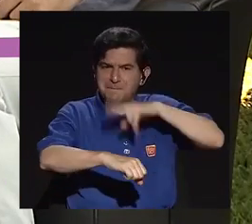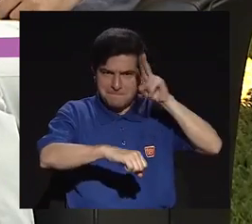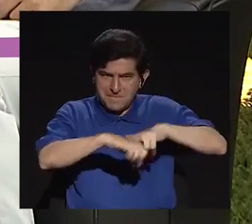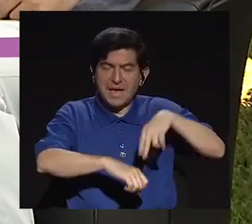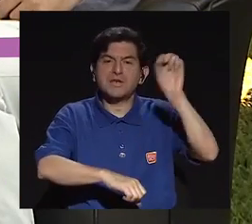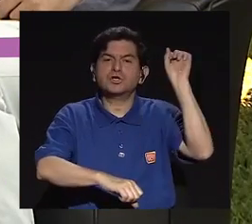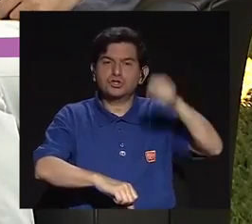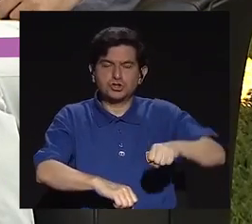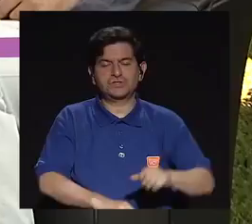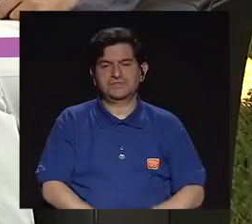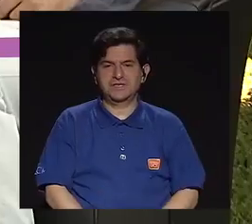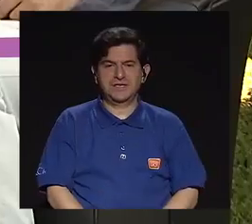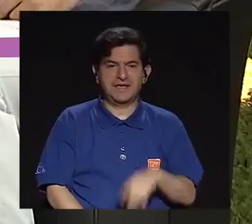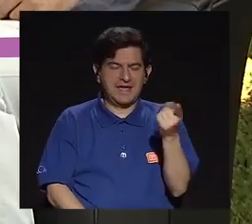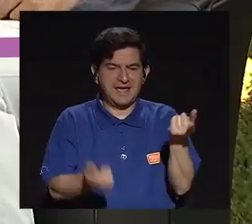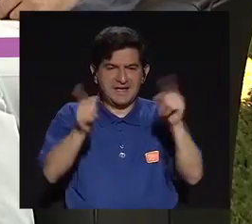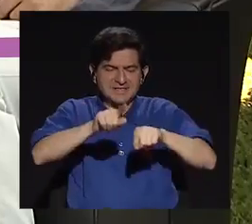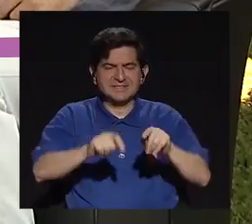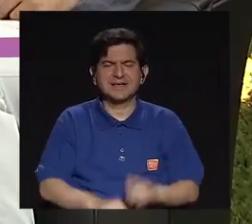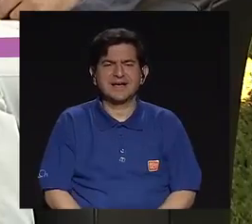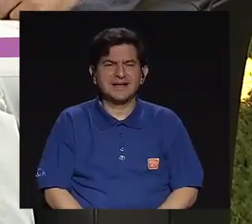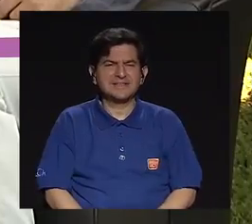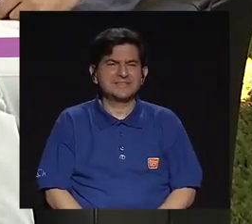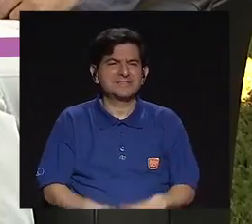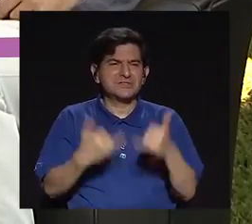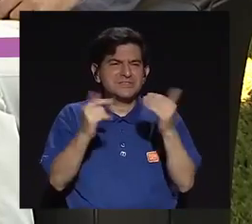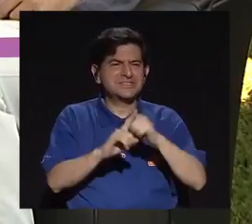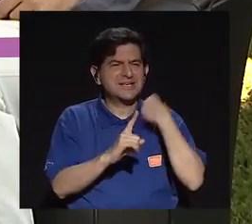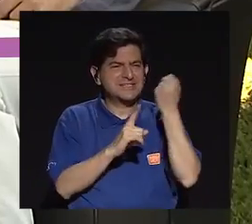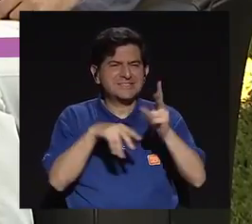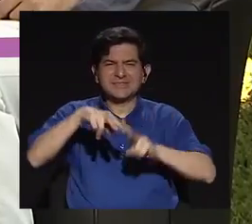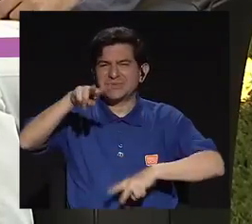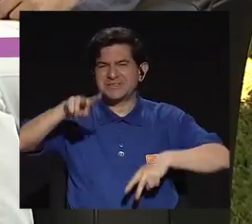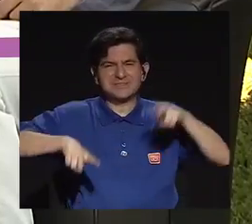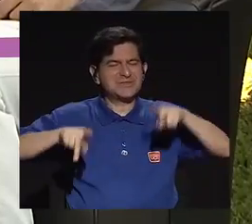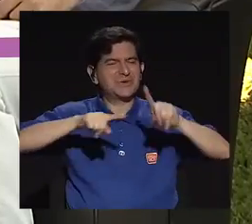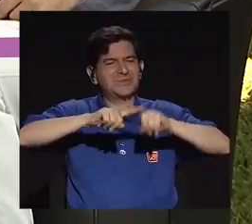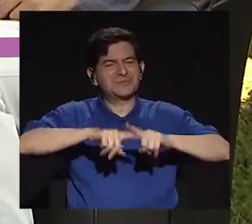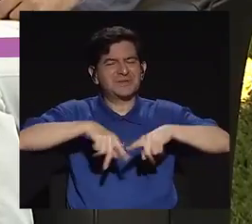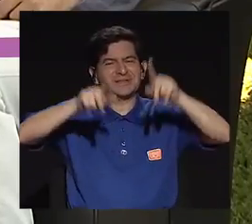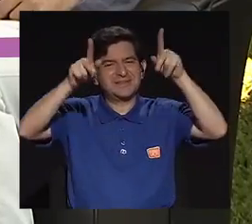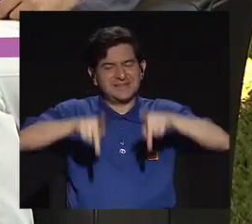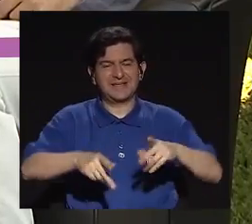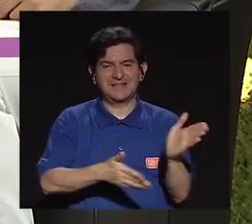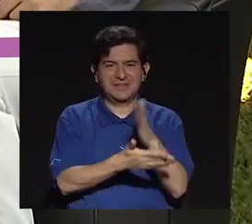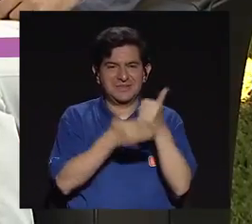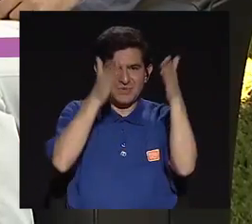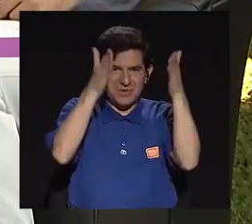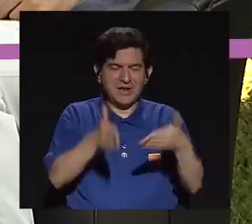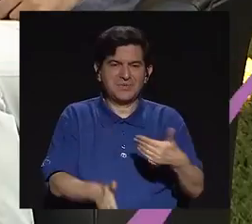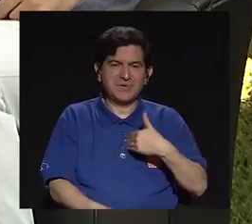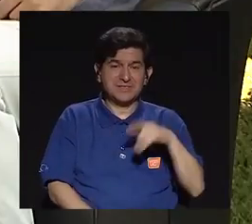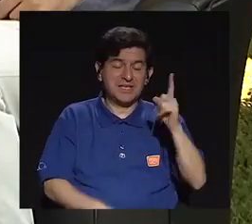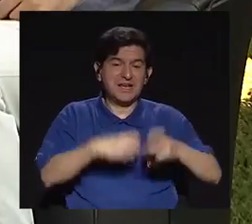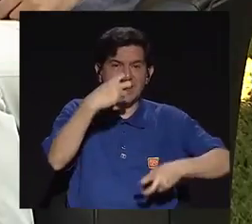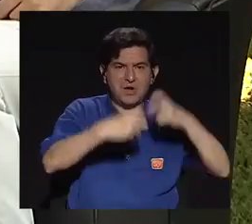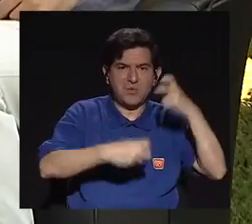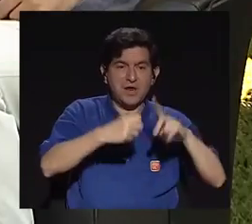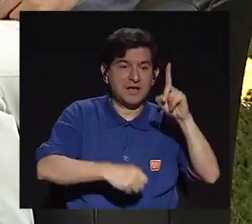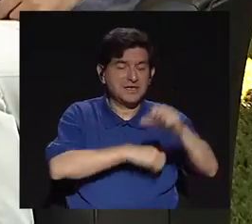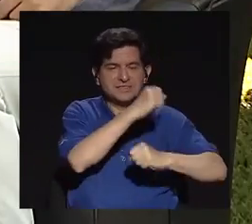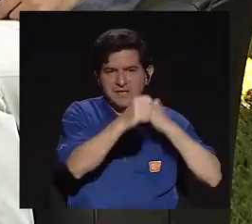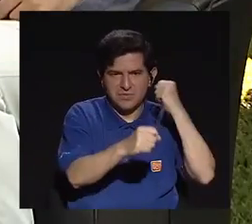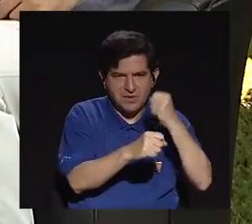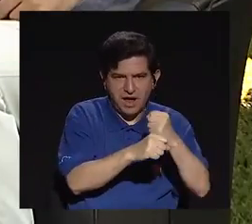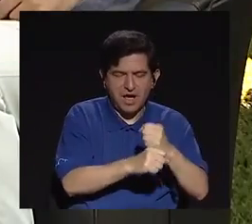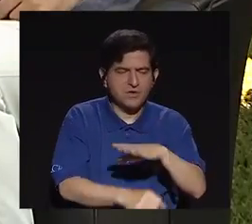un pronóstico ya más variable entre personas. ¿Verdad? Hay personas que generalmente tienen una crisis de Meniere al año, una crisis de Meniere cada 2 años.